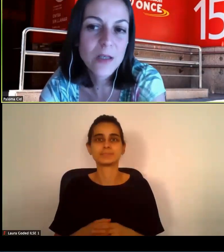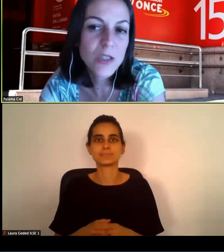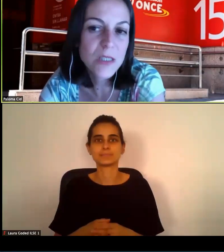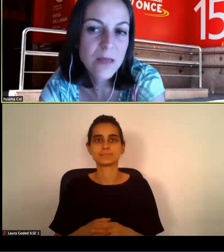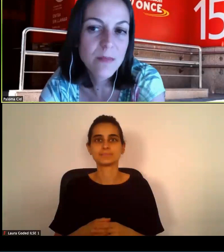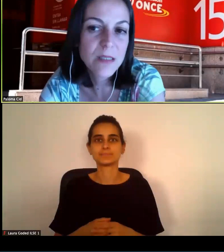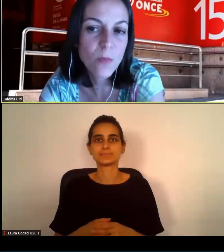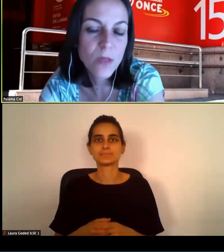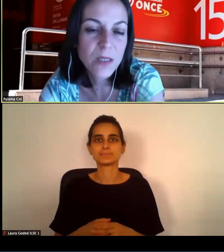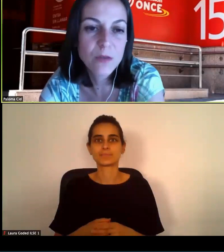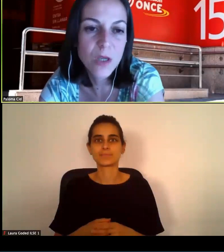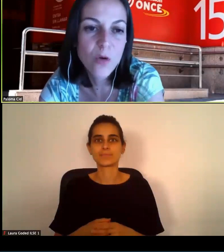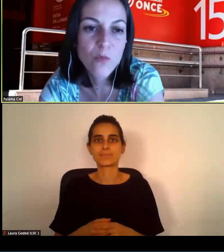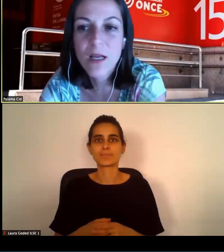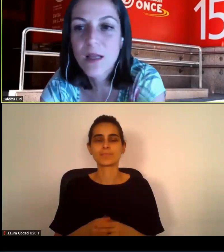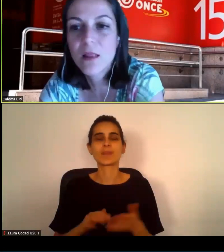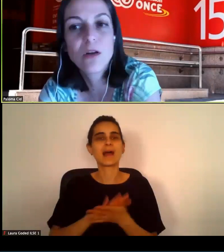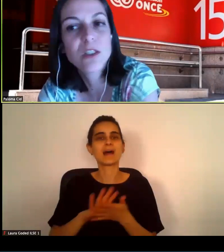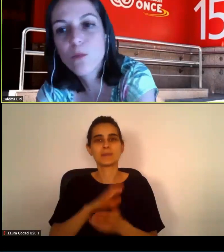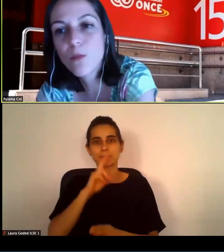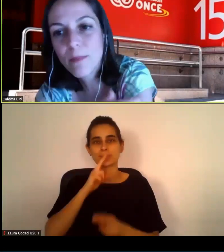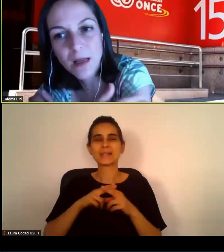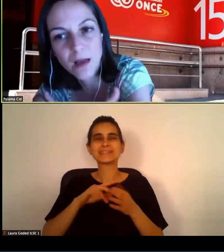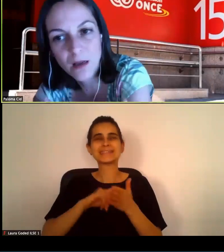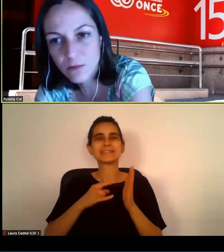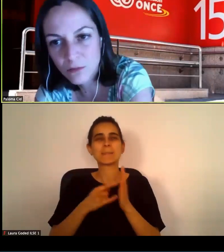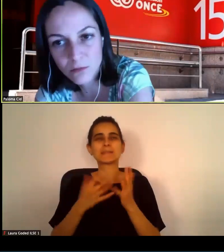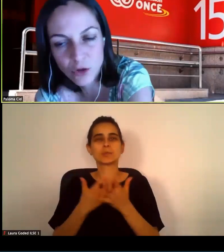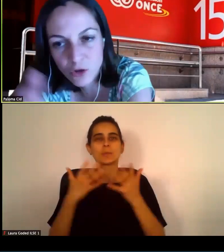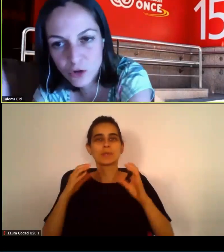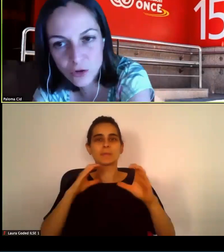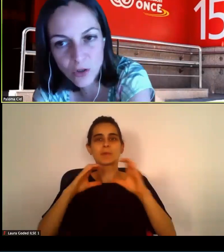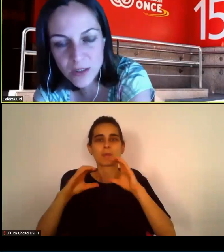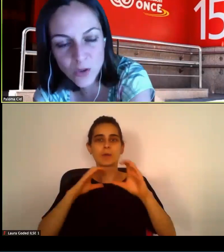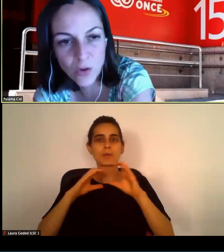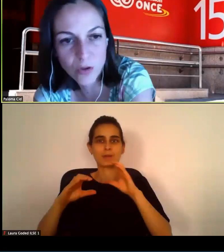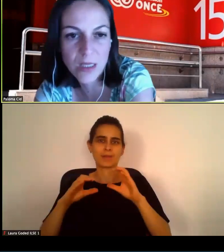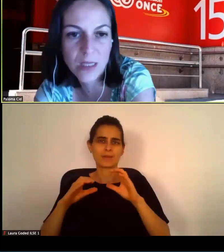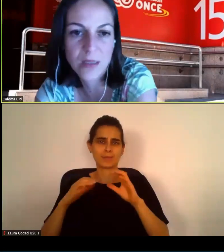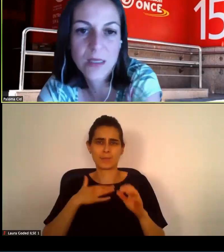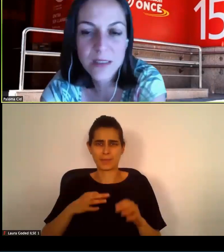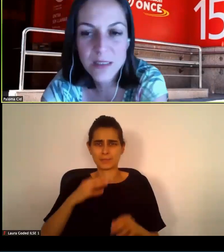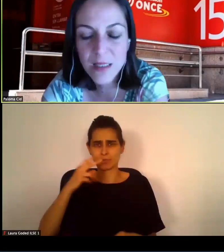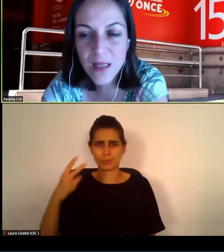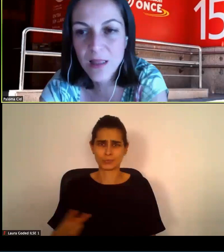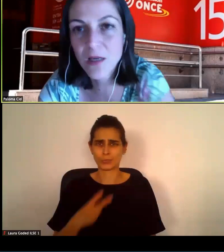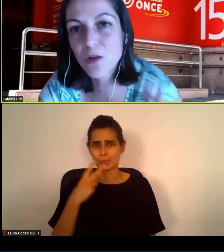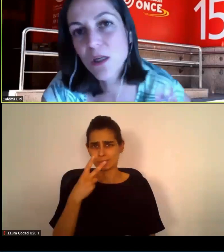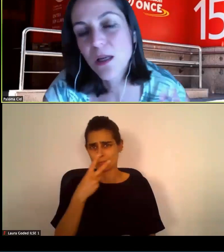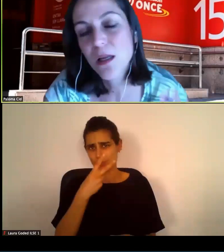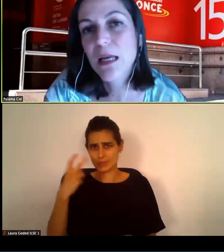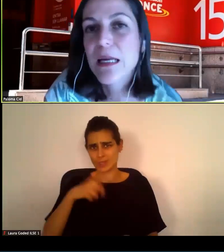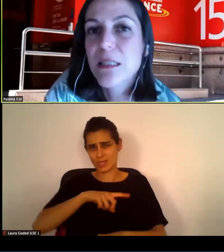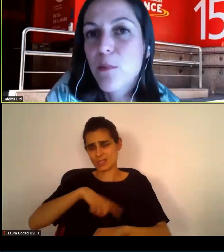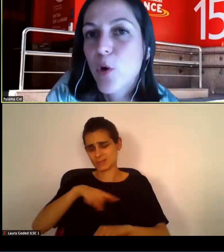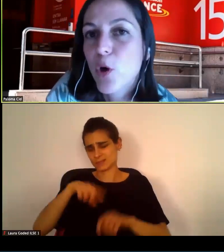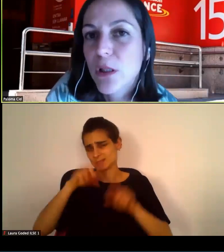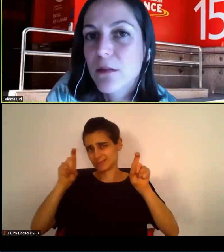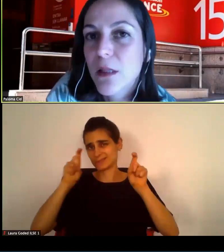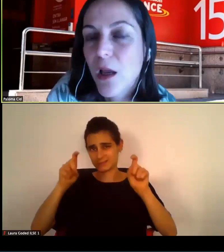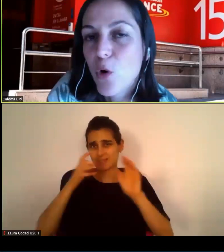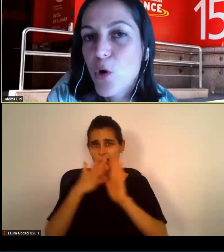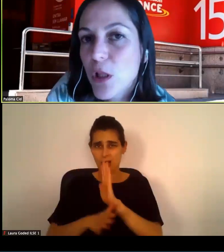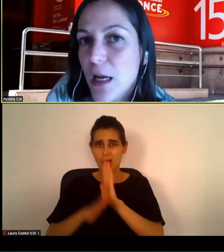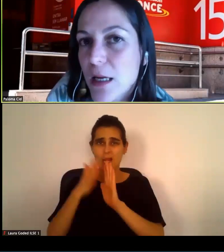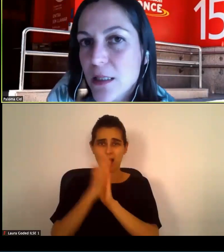hablar de los sistemas aumentativos de comunicación es como para 2 horas o 200. Sí deciros que es